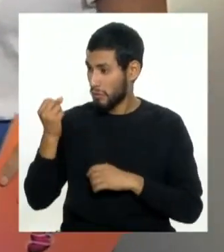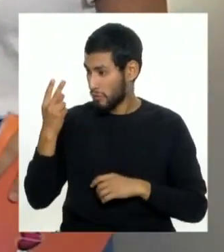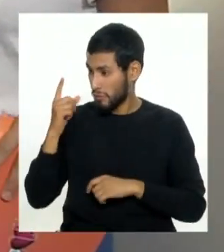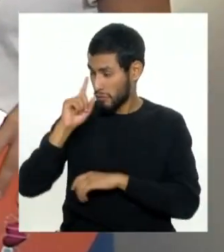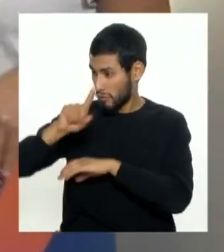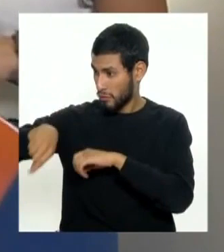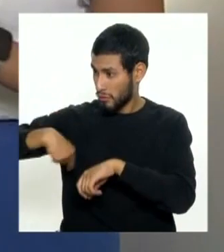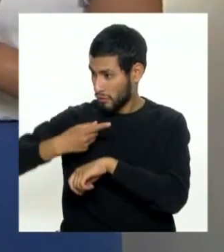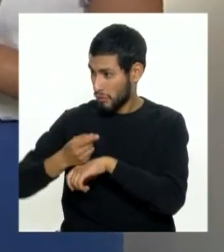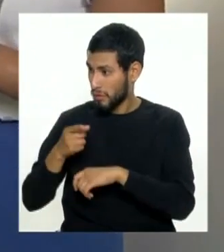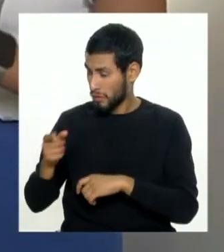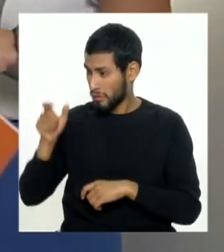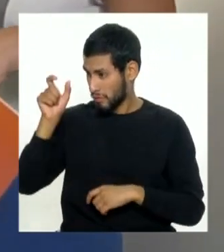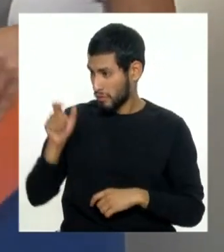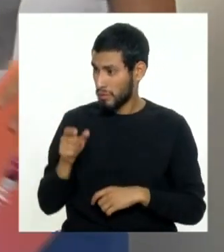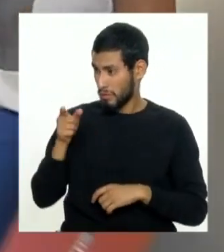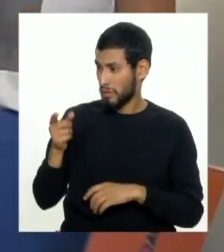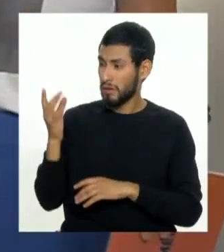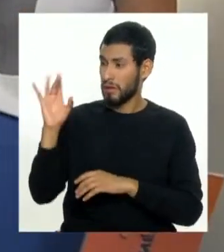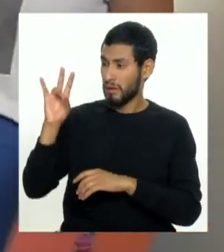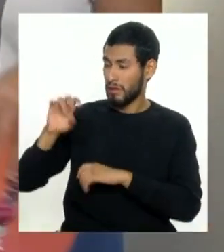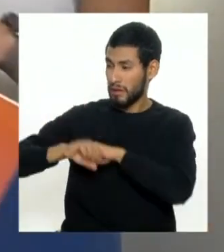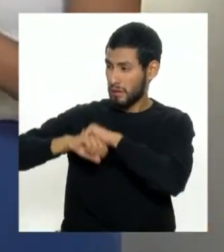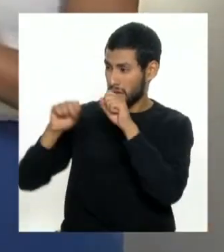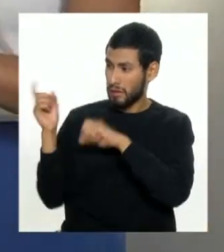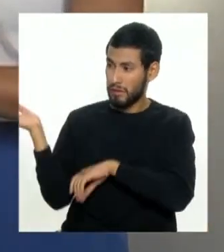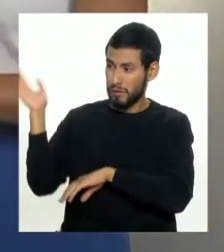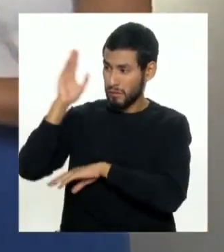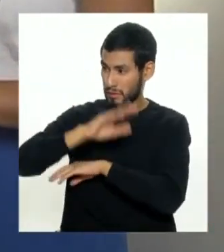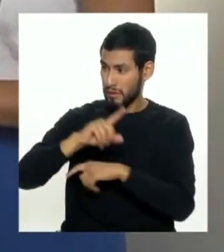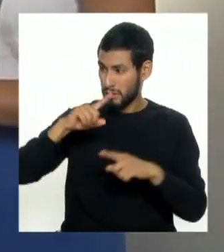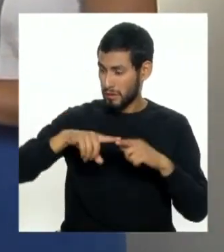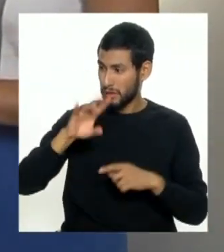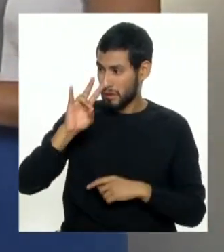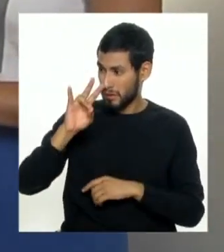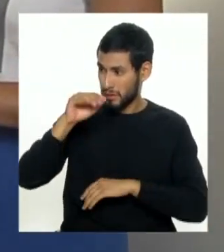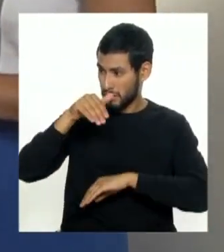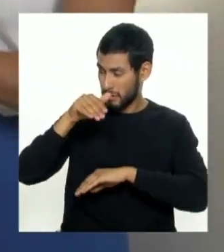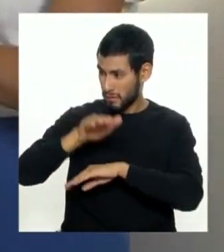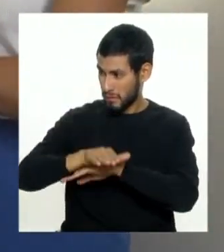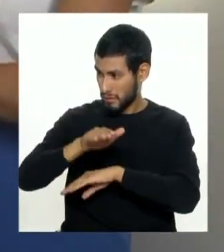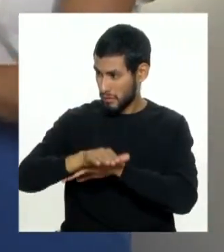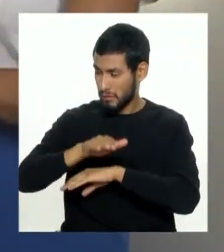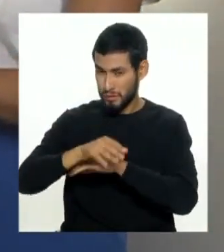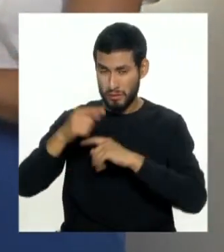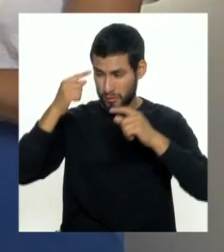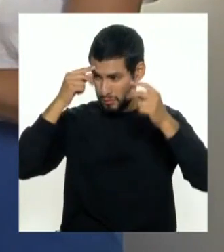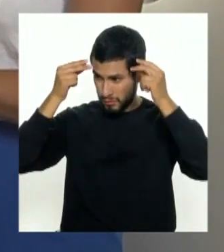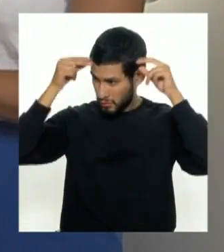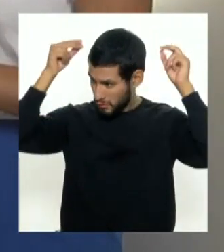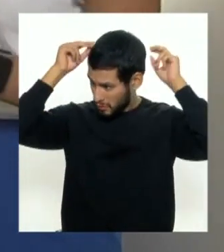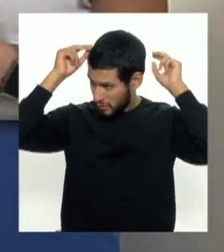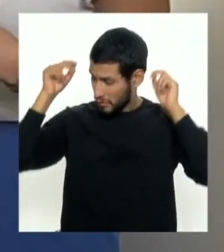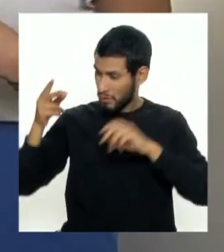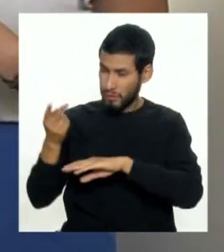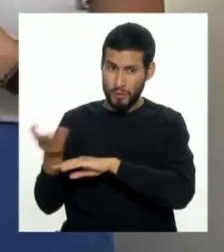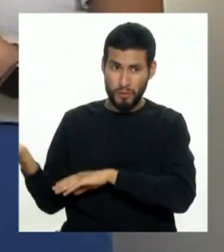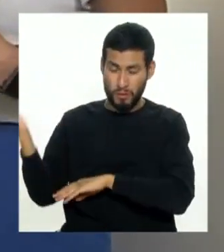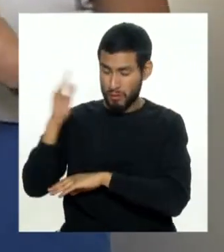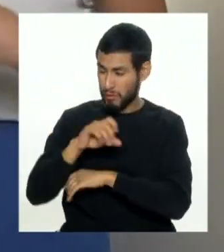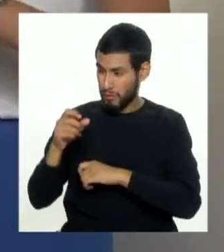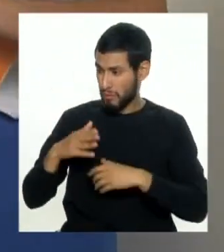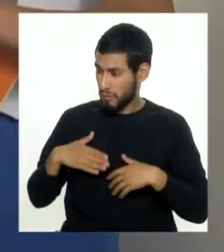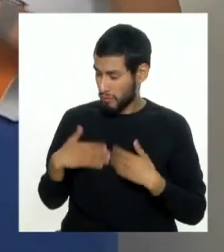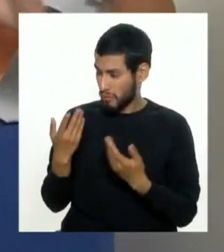horas. La paciente está desde las 7 de la mañana hasta las 7 de la tarde conectada a estos electrodos para que ustedes